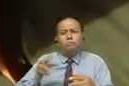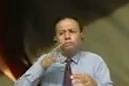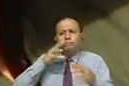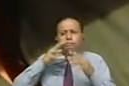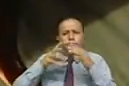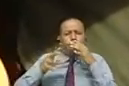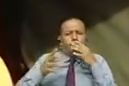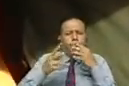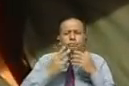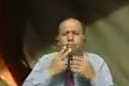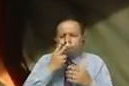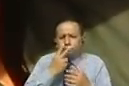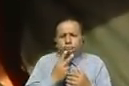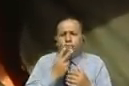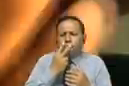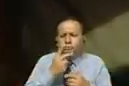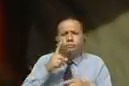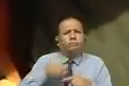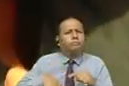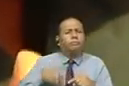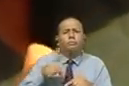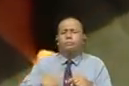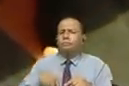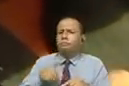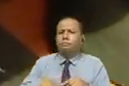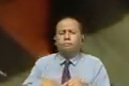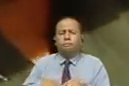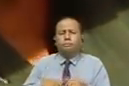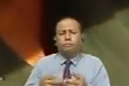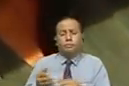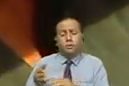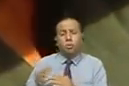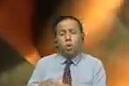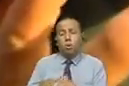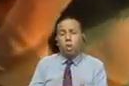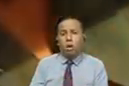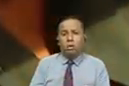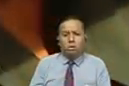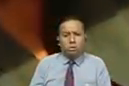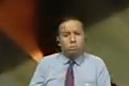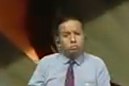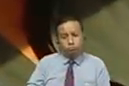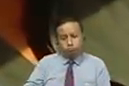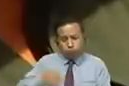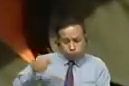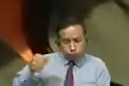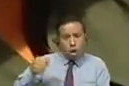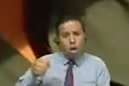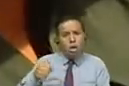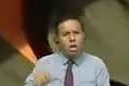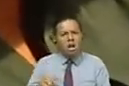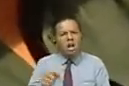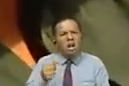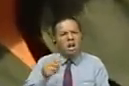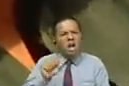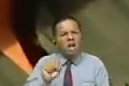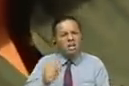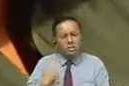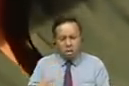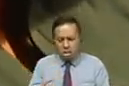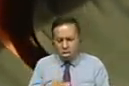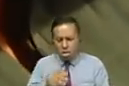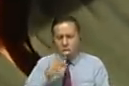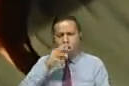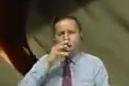ahí, es que eso abrieron esa cisterna y eso tiene gas, los ahogó ahí adentro y eso los